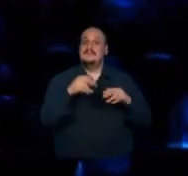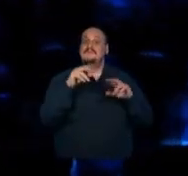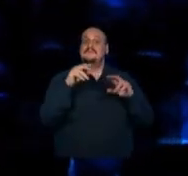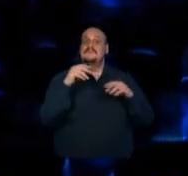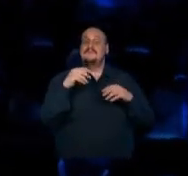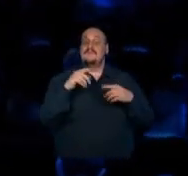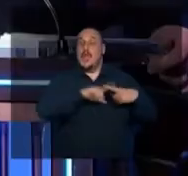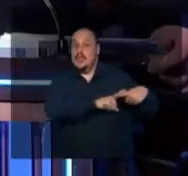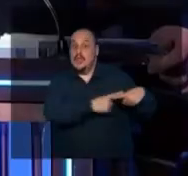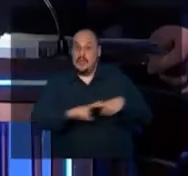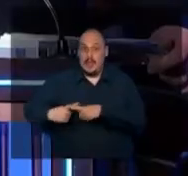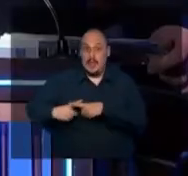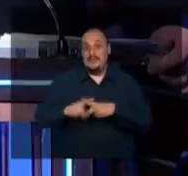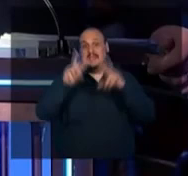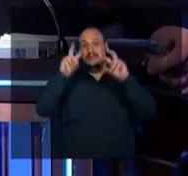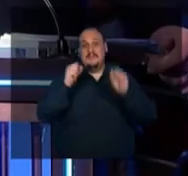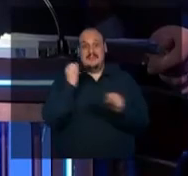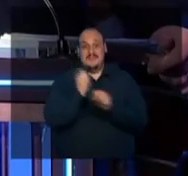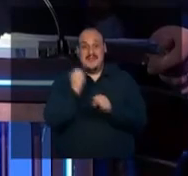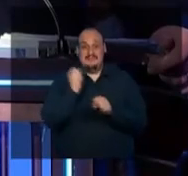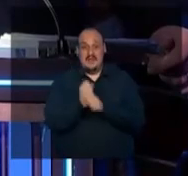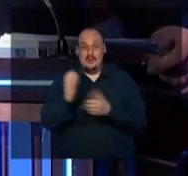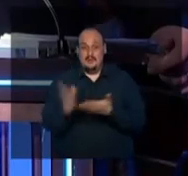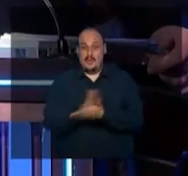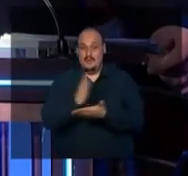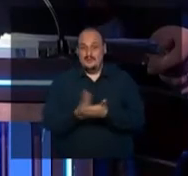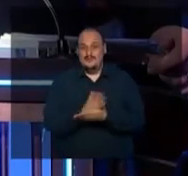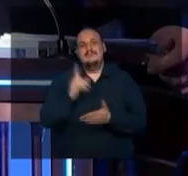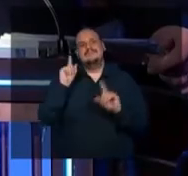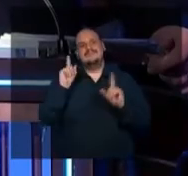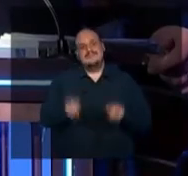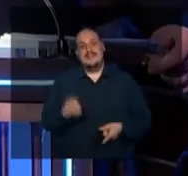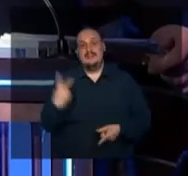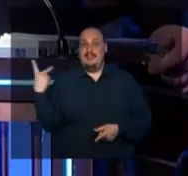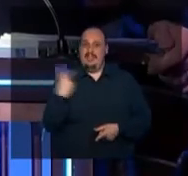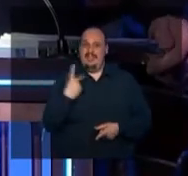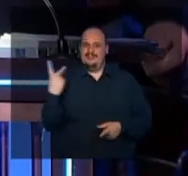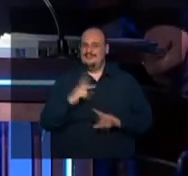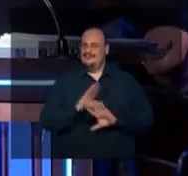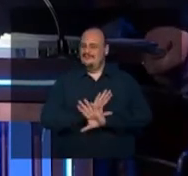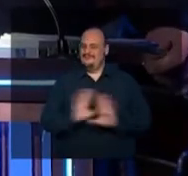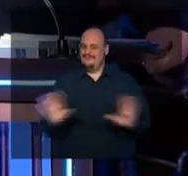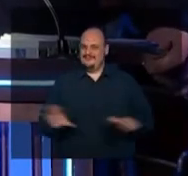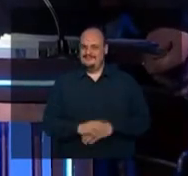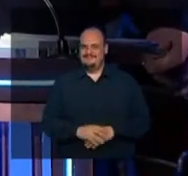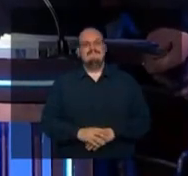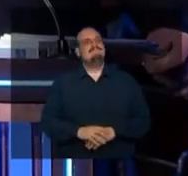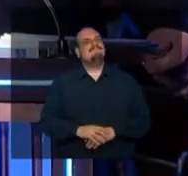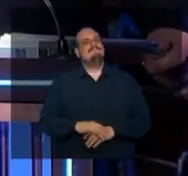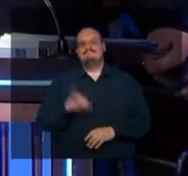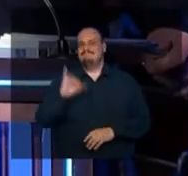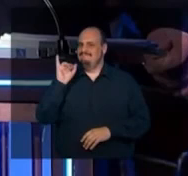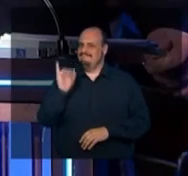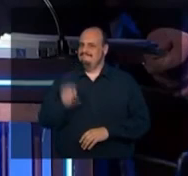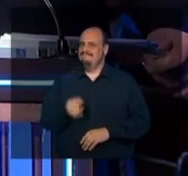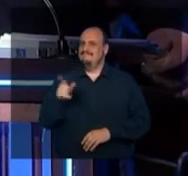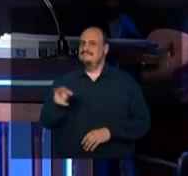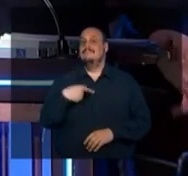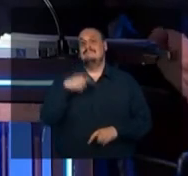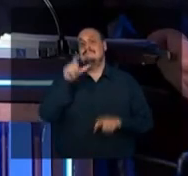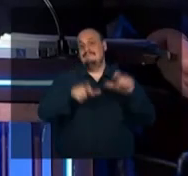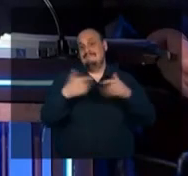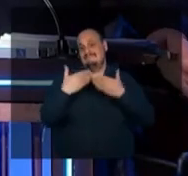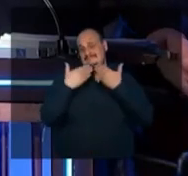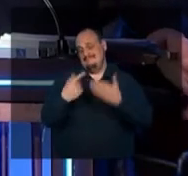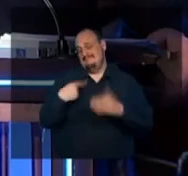debate sobre trabajo y producción y acá termina también Marcelo nuestra participación Así es Les agradecemos a